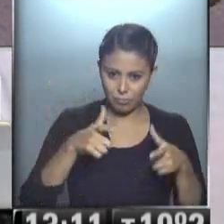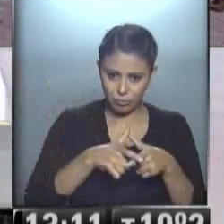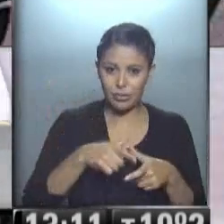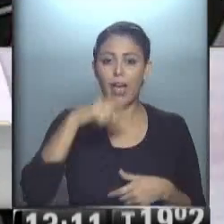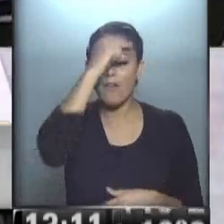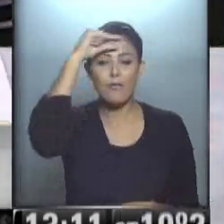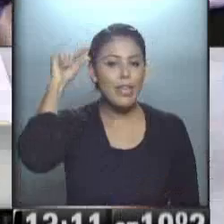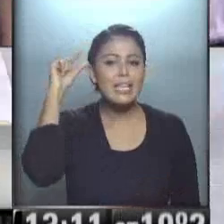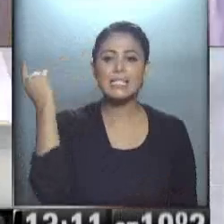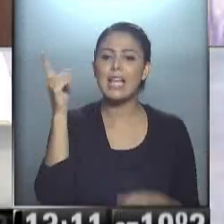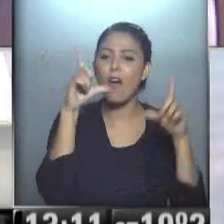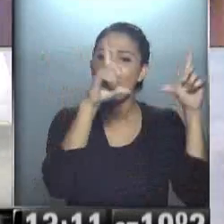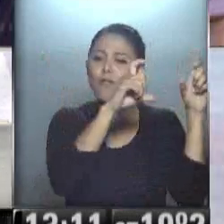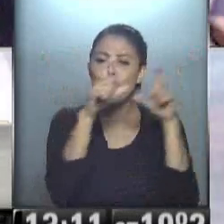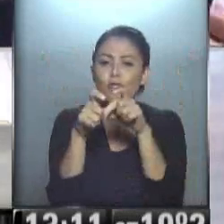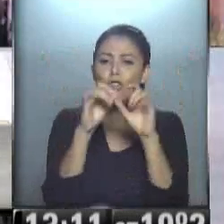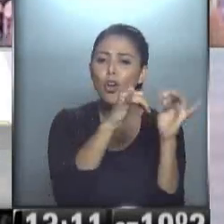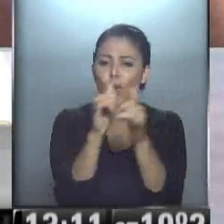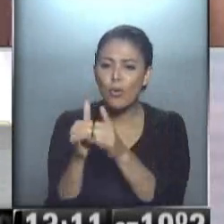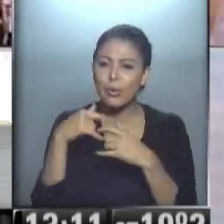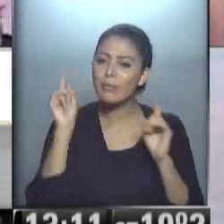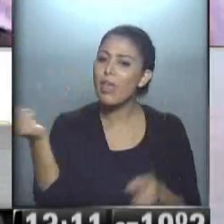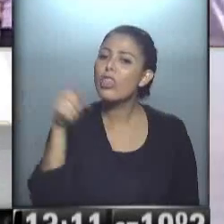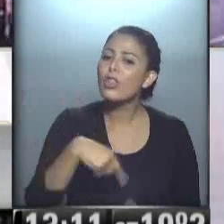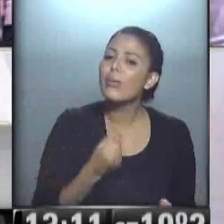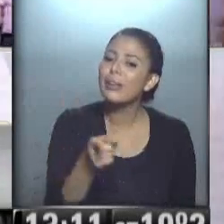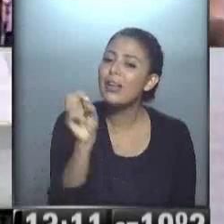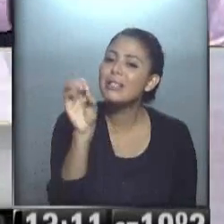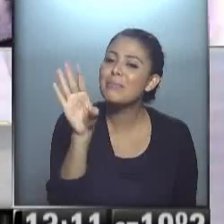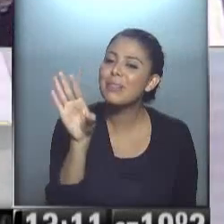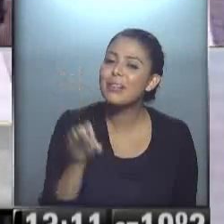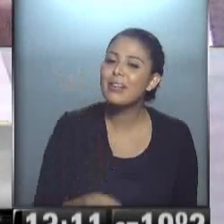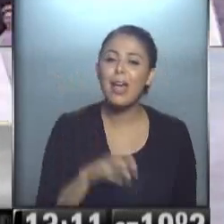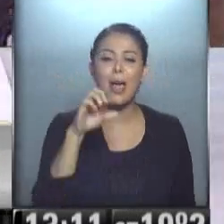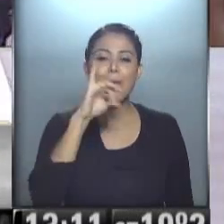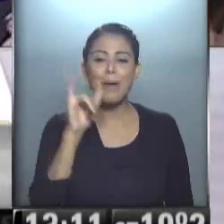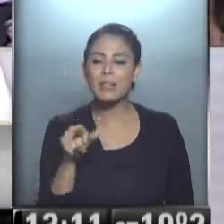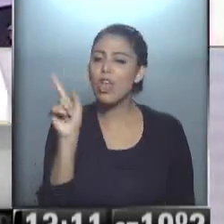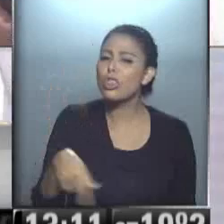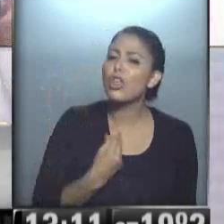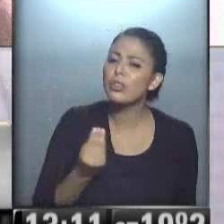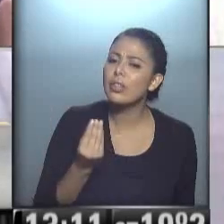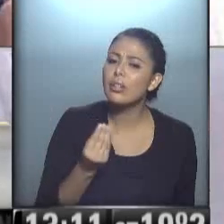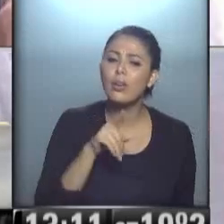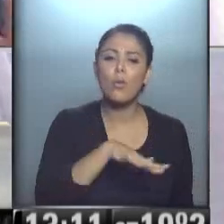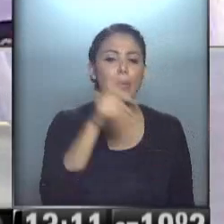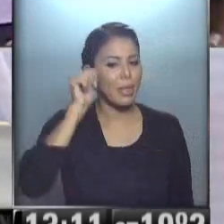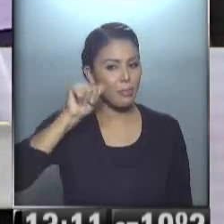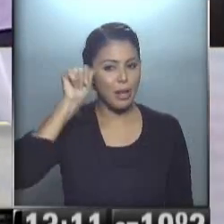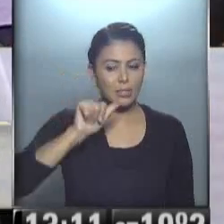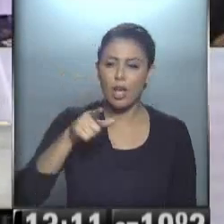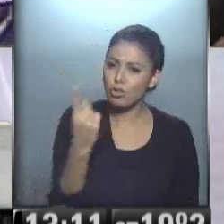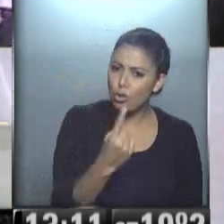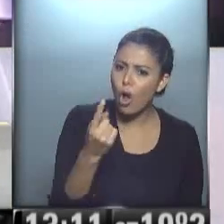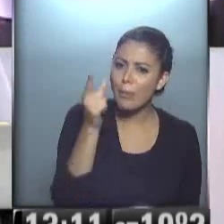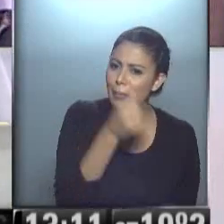la vincha, con la foto y se han venido a pleno. ¿De dónde y cuál es tu nombre? Paz. ¿De dónde vinieron, Paz? De Mar del Plata. ¿Vinieron